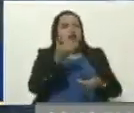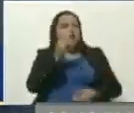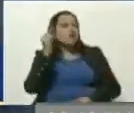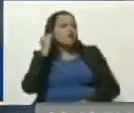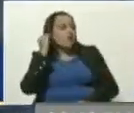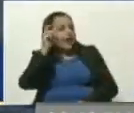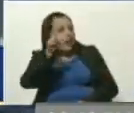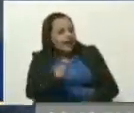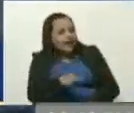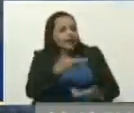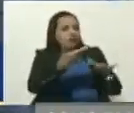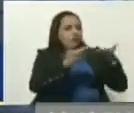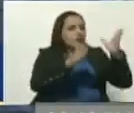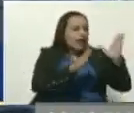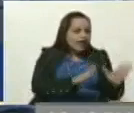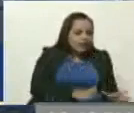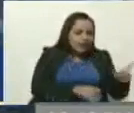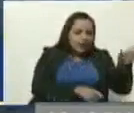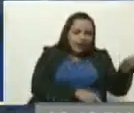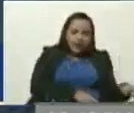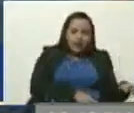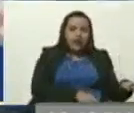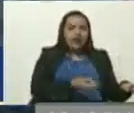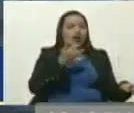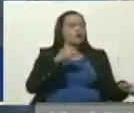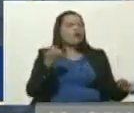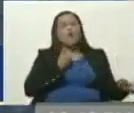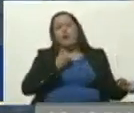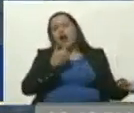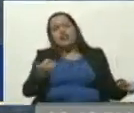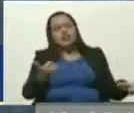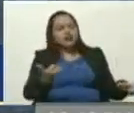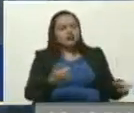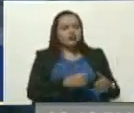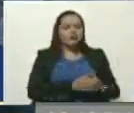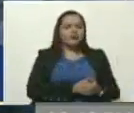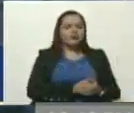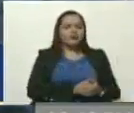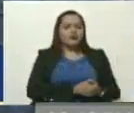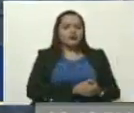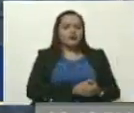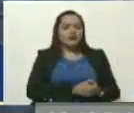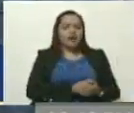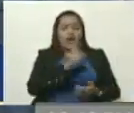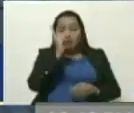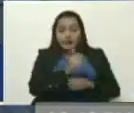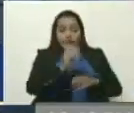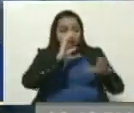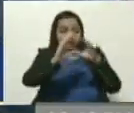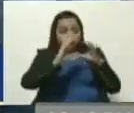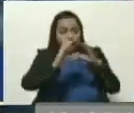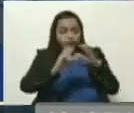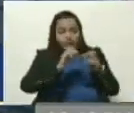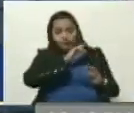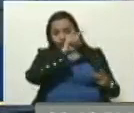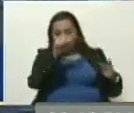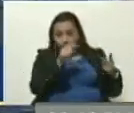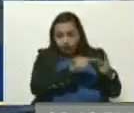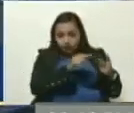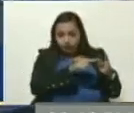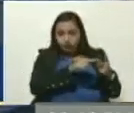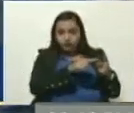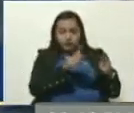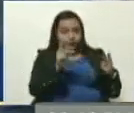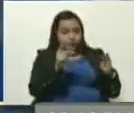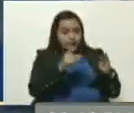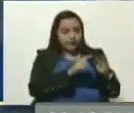donde están los estudiantes, donde están cualquier expresión organizada. Eso hay que comunicarlo. Y lo que dice el